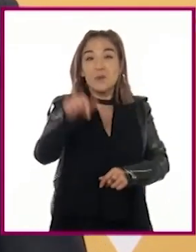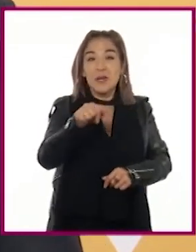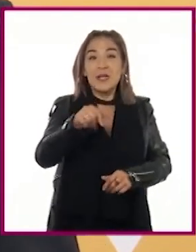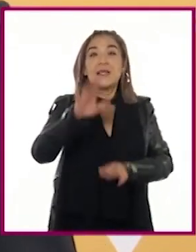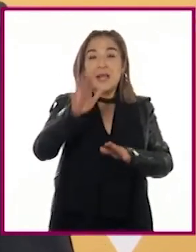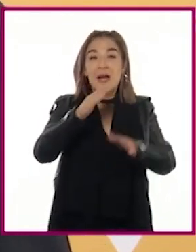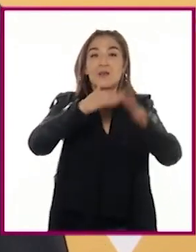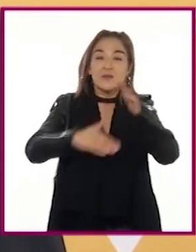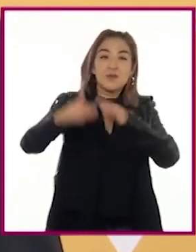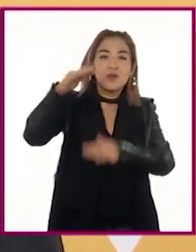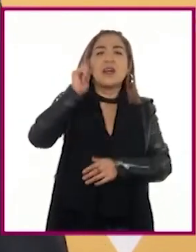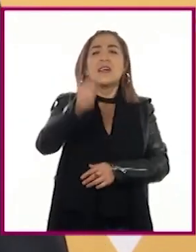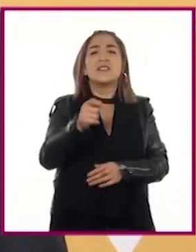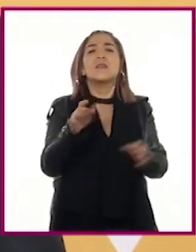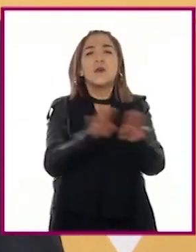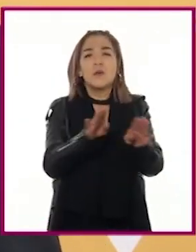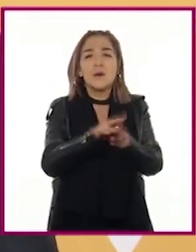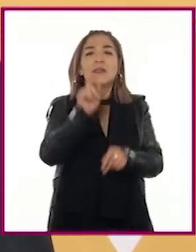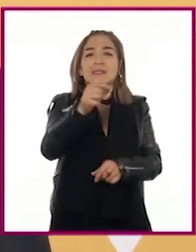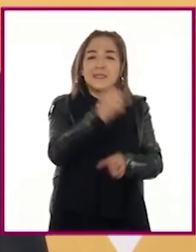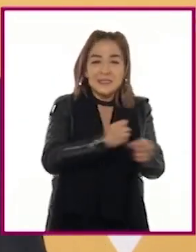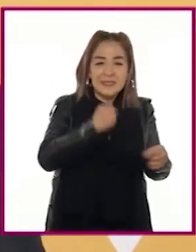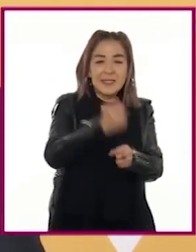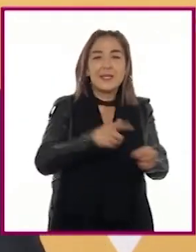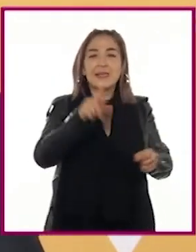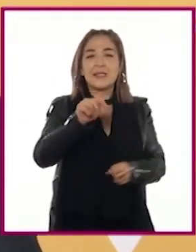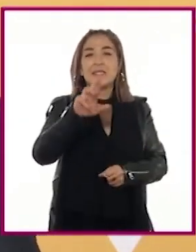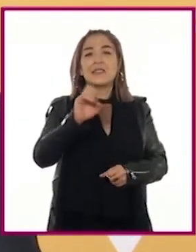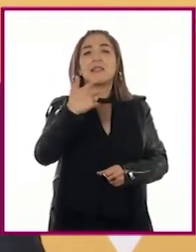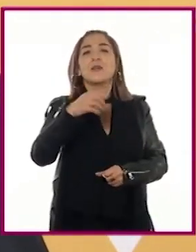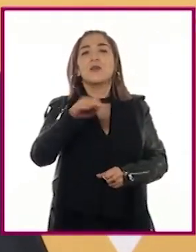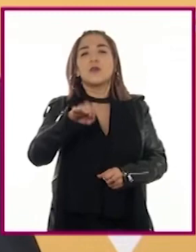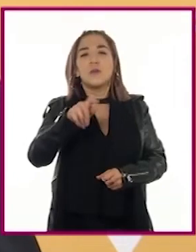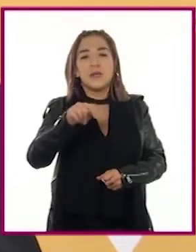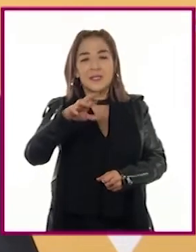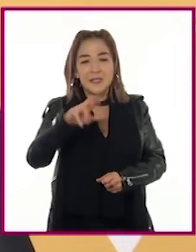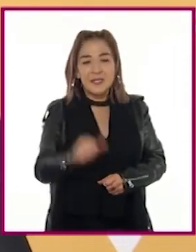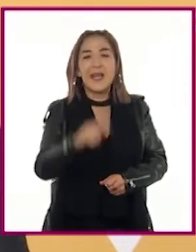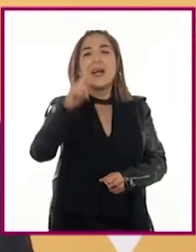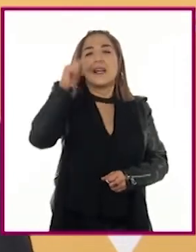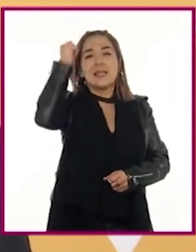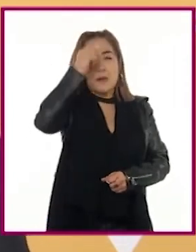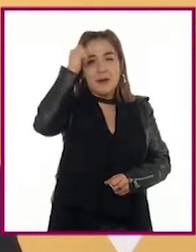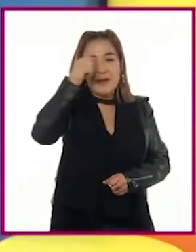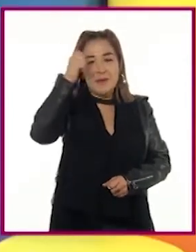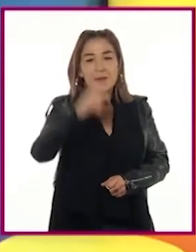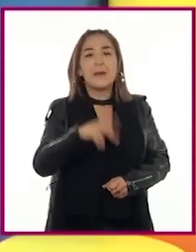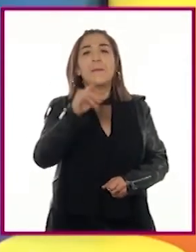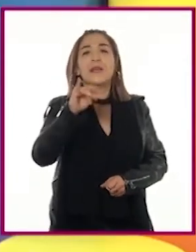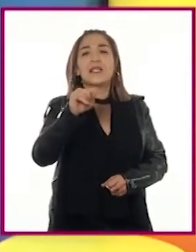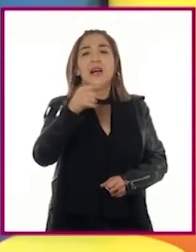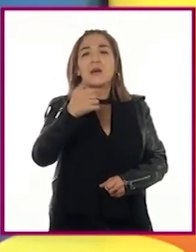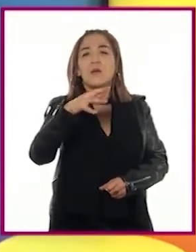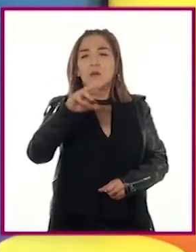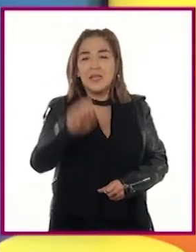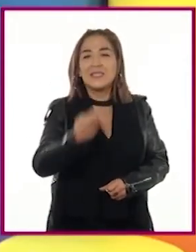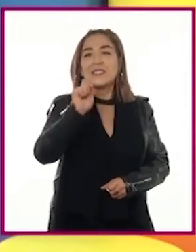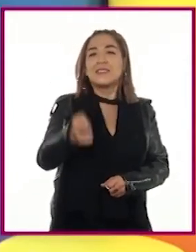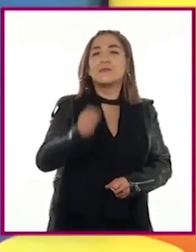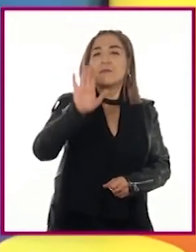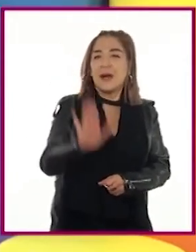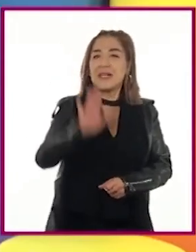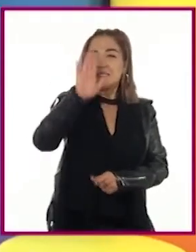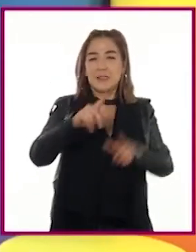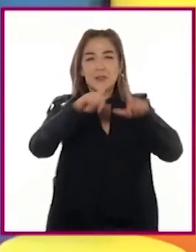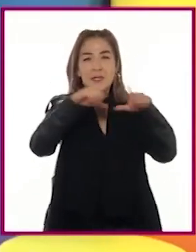a contenidos sofisticados, como trigonometría, teorema de Pitágoras o la semejanza de triángulos. En muchas ocasiones,